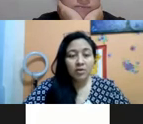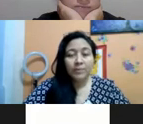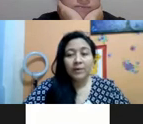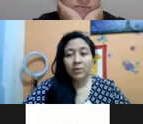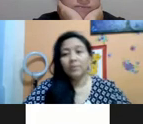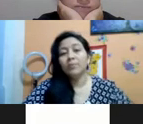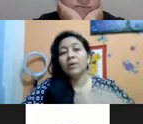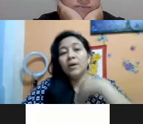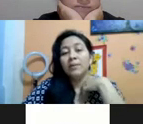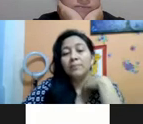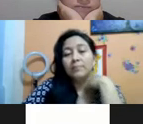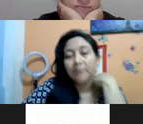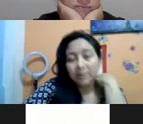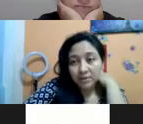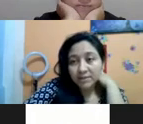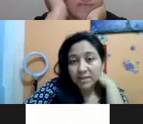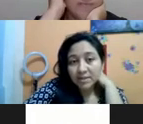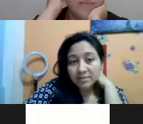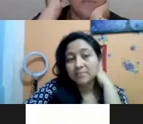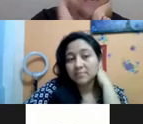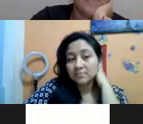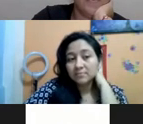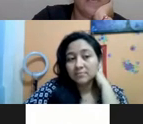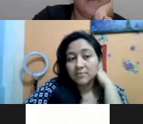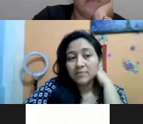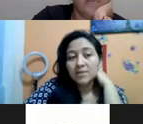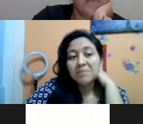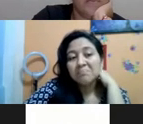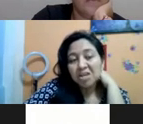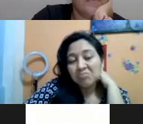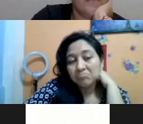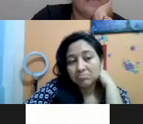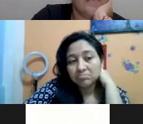Es solo para cuando vamos a dar contraseñas. ¿Sí?